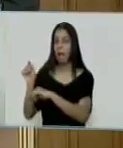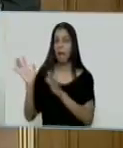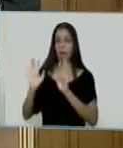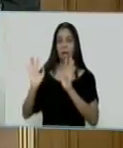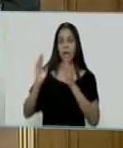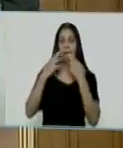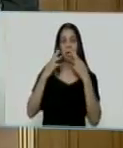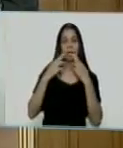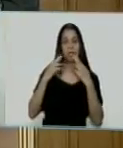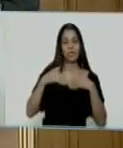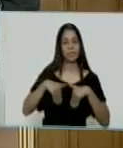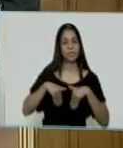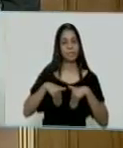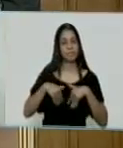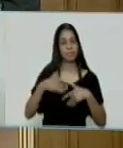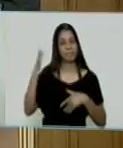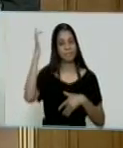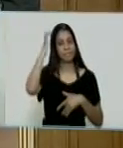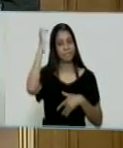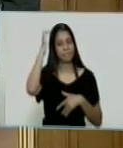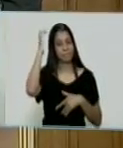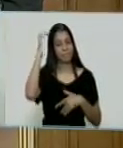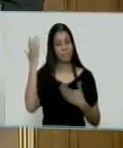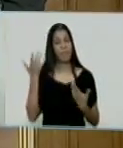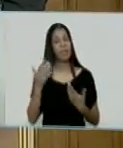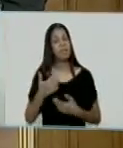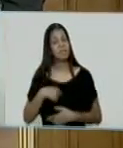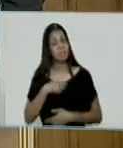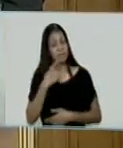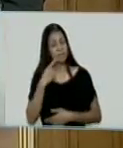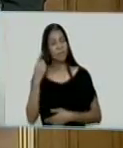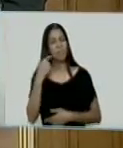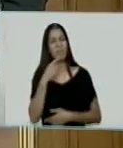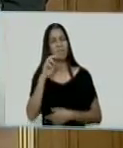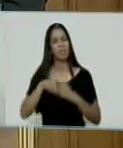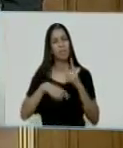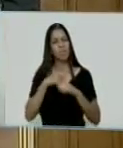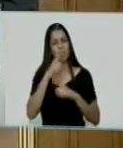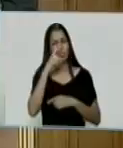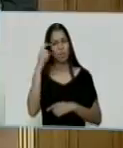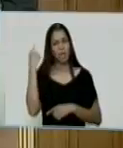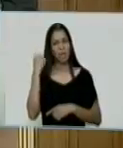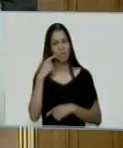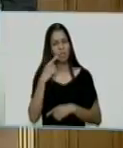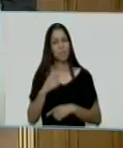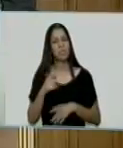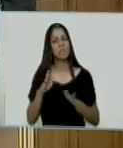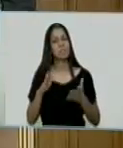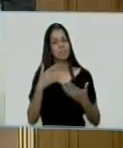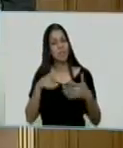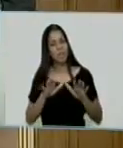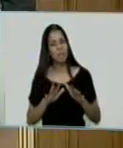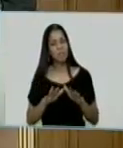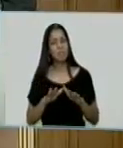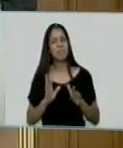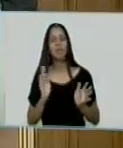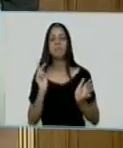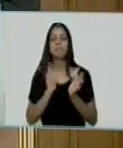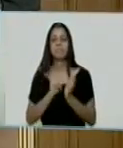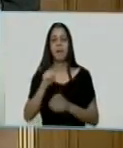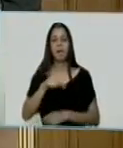Preparémonos. Aquí lo dijimos hace no sé cuánto, como un año, quizás en una de las intervenciones